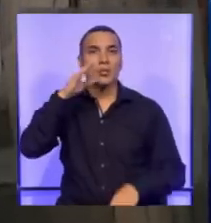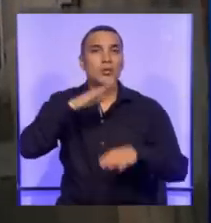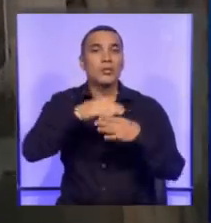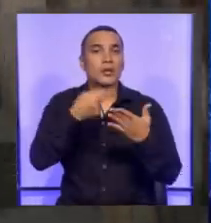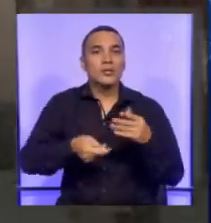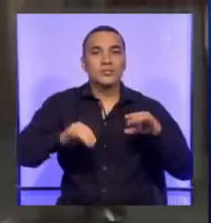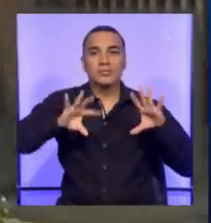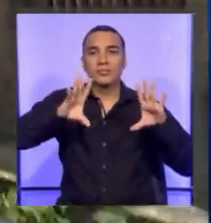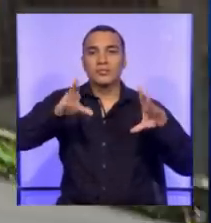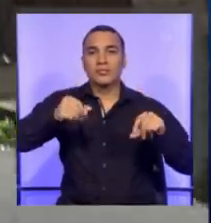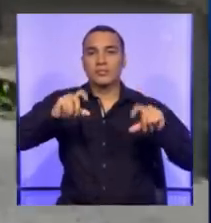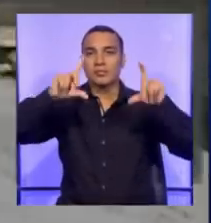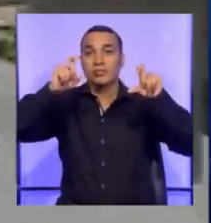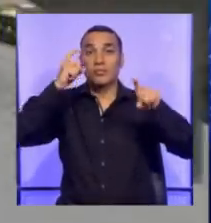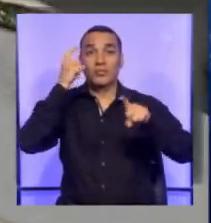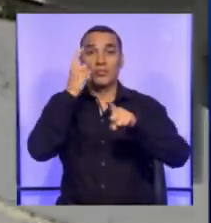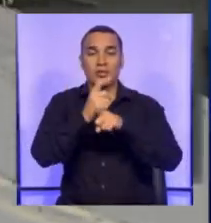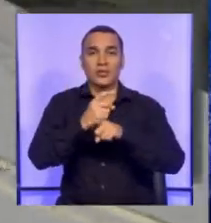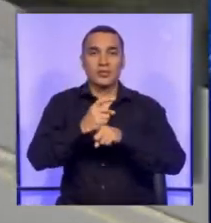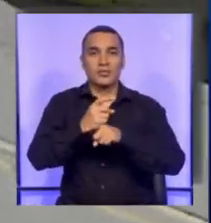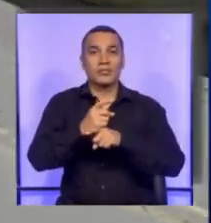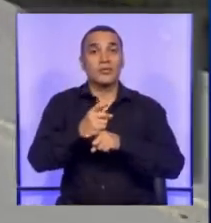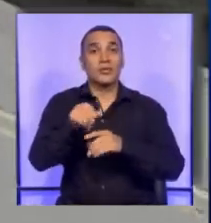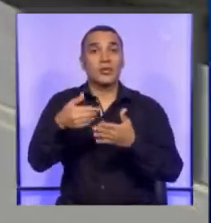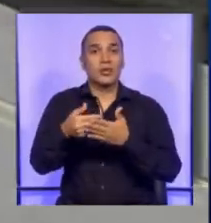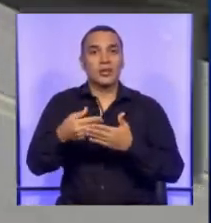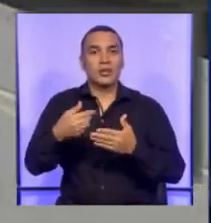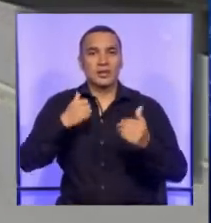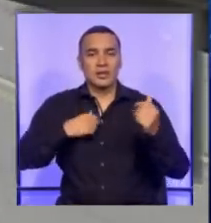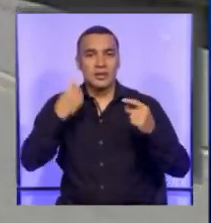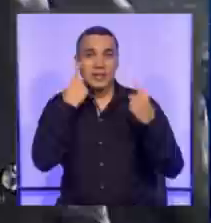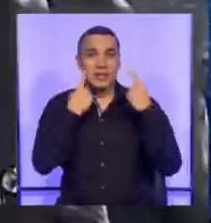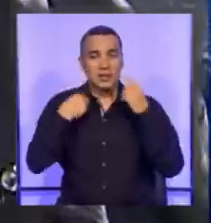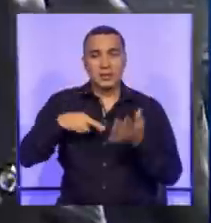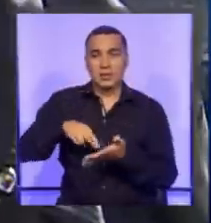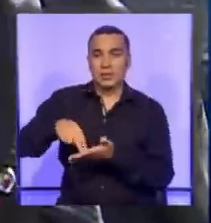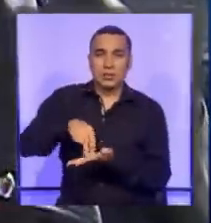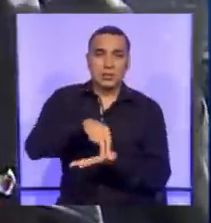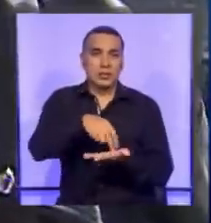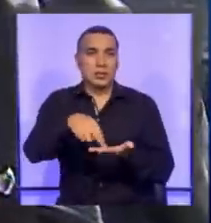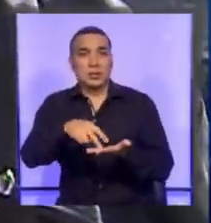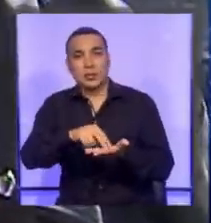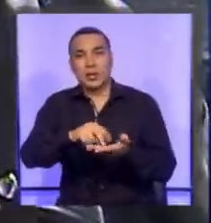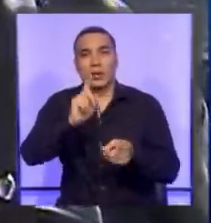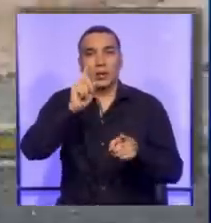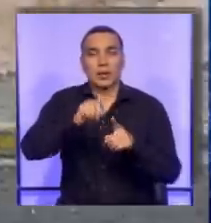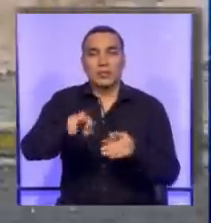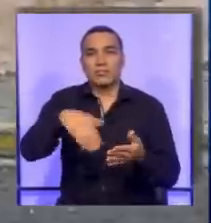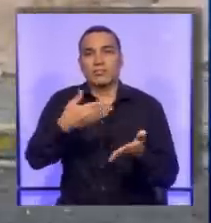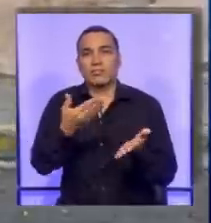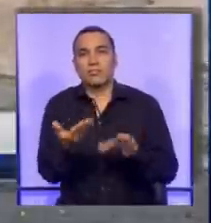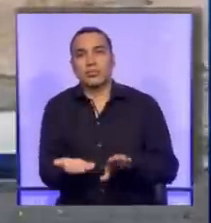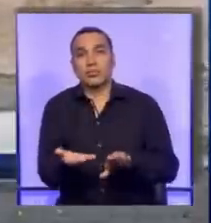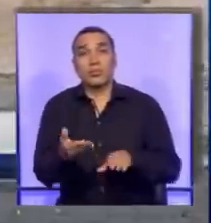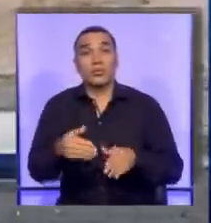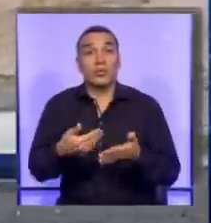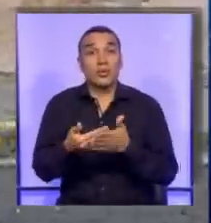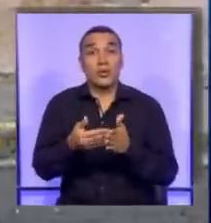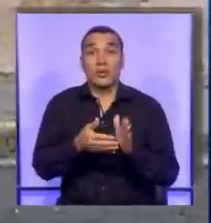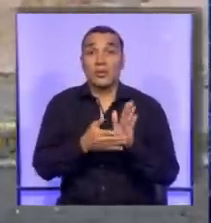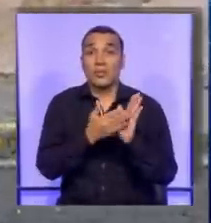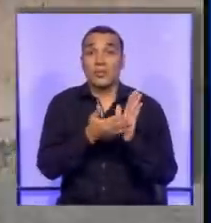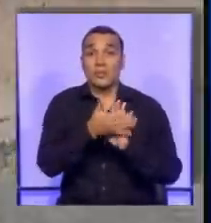cámara, se dice, un sujeto le atacó y mal herido tambaleó por la calle Libertad en el centro de la ciudad. Que todo la justicia, que salga justicia. Por las paredes del sector,